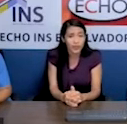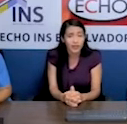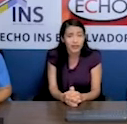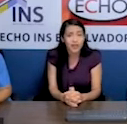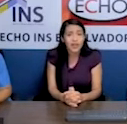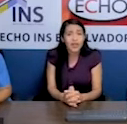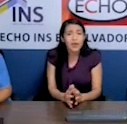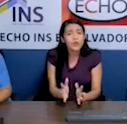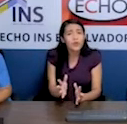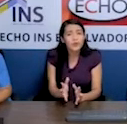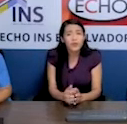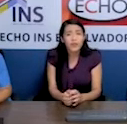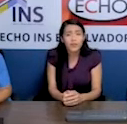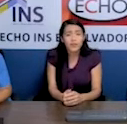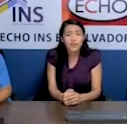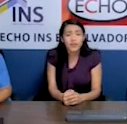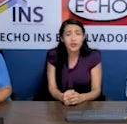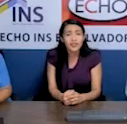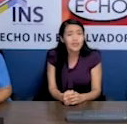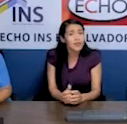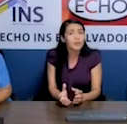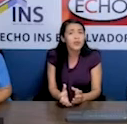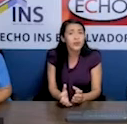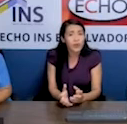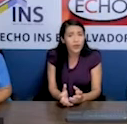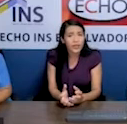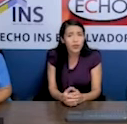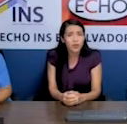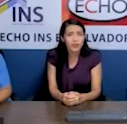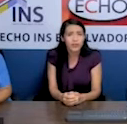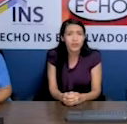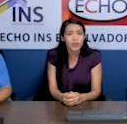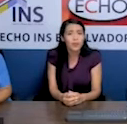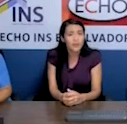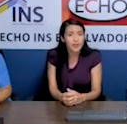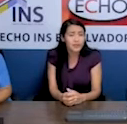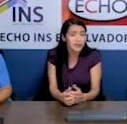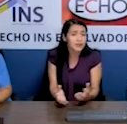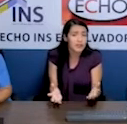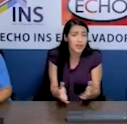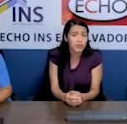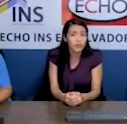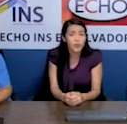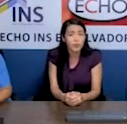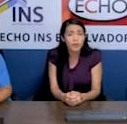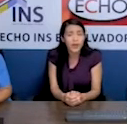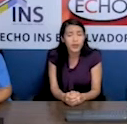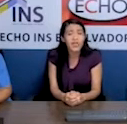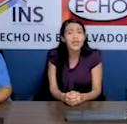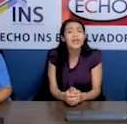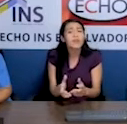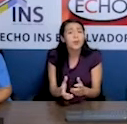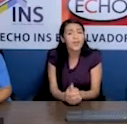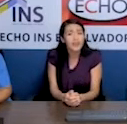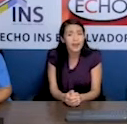no oncológicas. Es un conjunto de manifestaciones de tipo neurológico ocasionada por metástasis, ya sea de un tumor